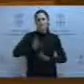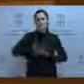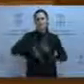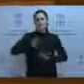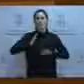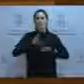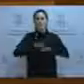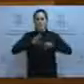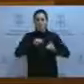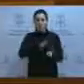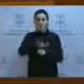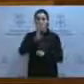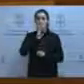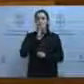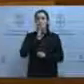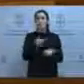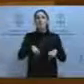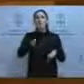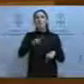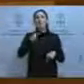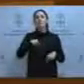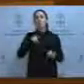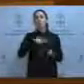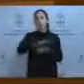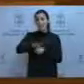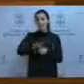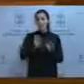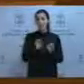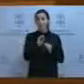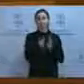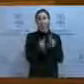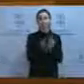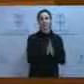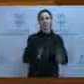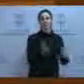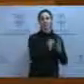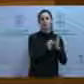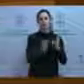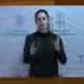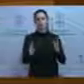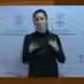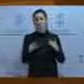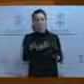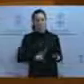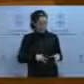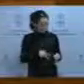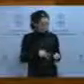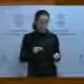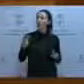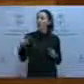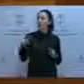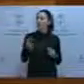materia, al igual que hay que avanzar en materia de 0 a 3 años. Mientras tanto, señoría, si ustedes, vaya